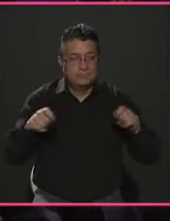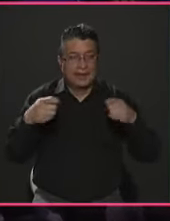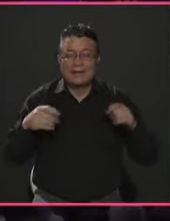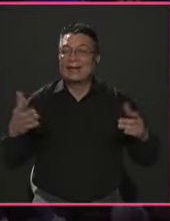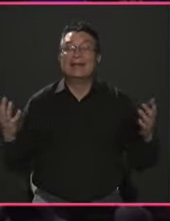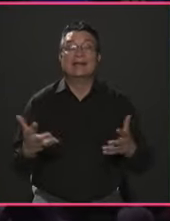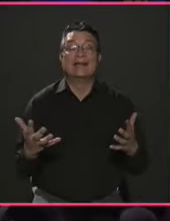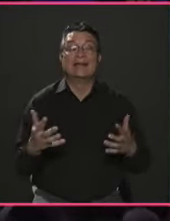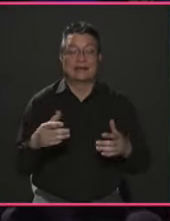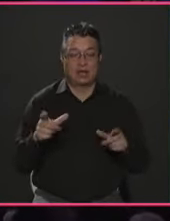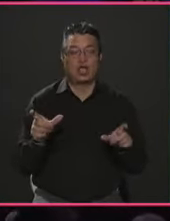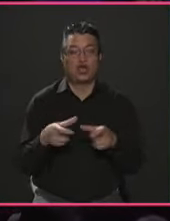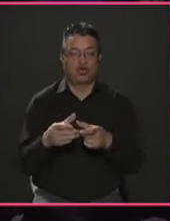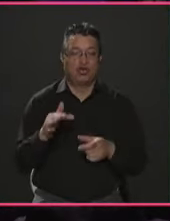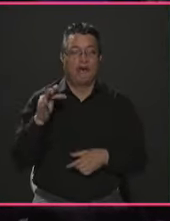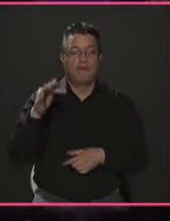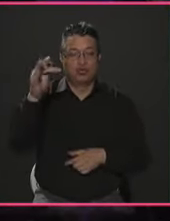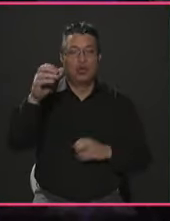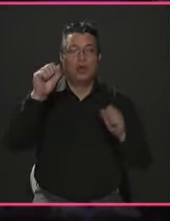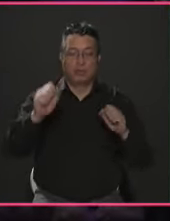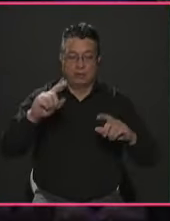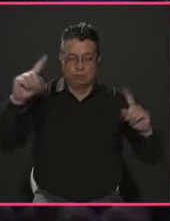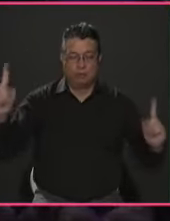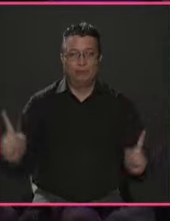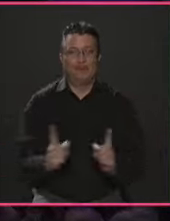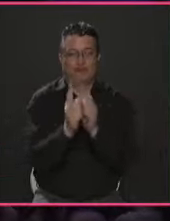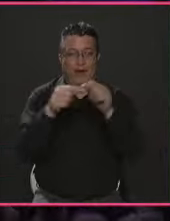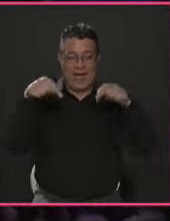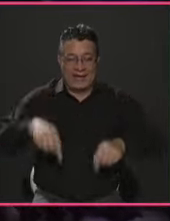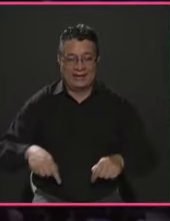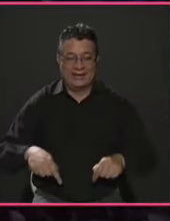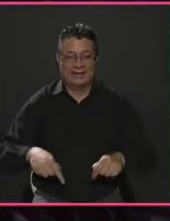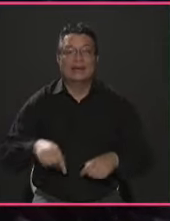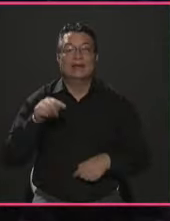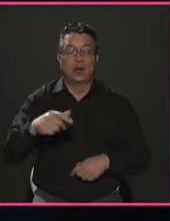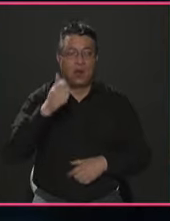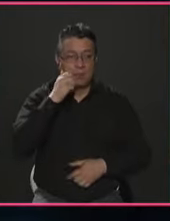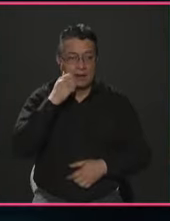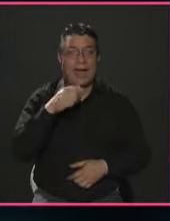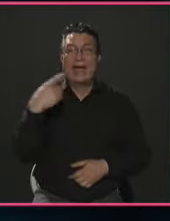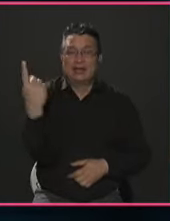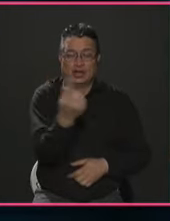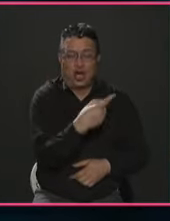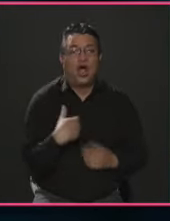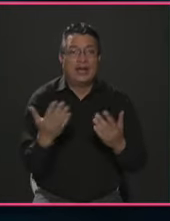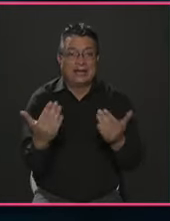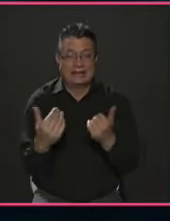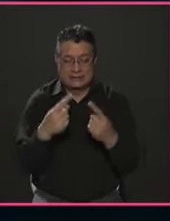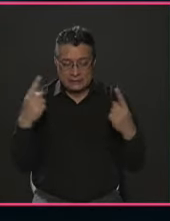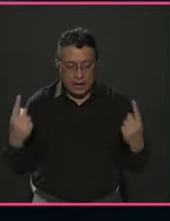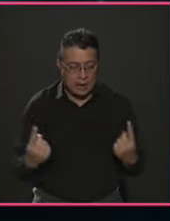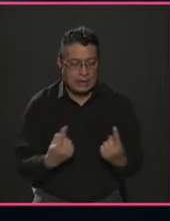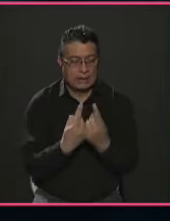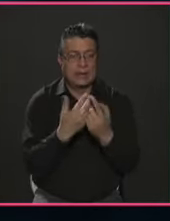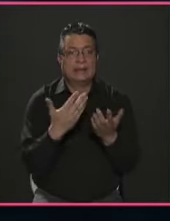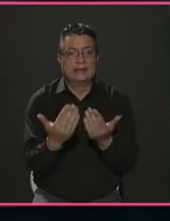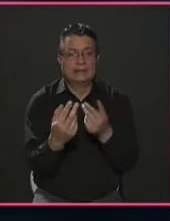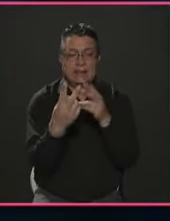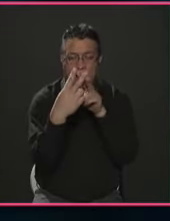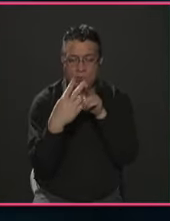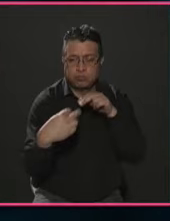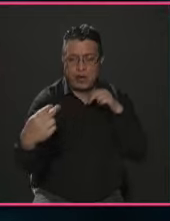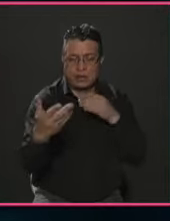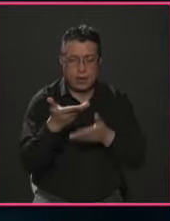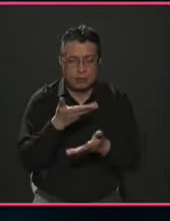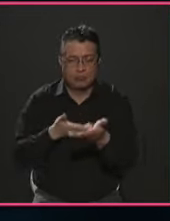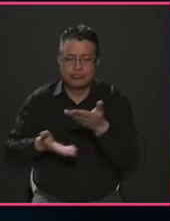congreso futuro sea un espacio de encuentro la humanidad necesita un espacio de encuentro la humanidad necesita puentes y